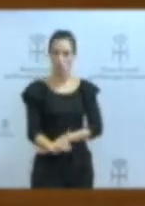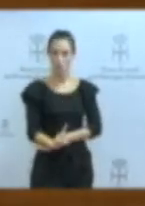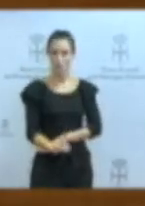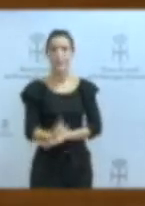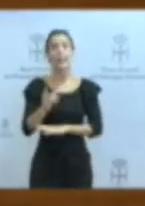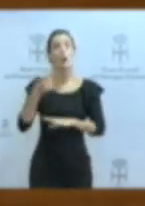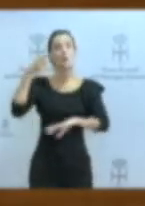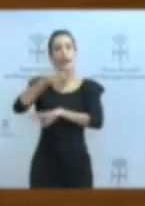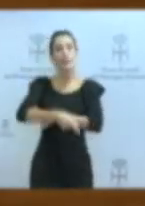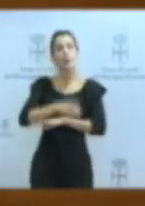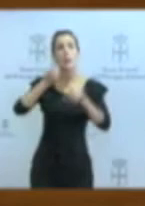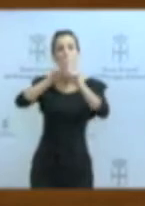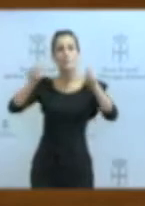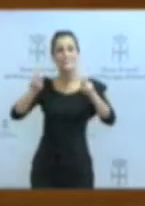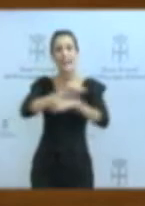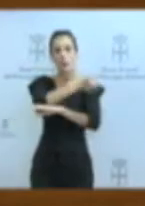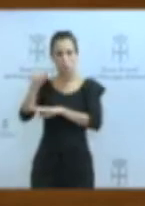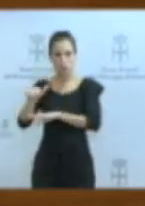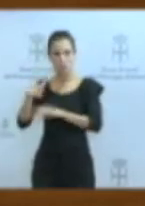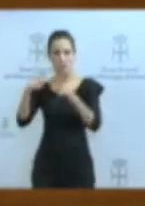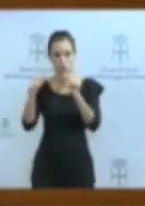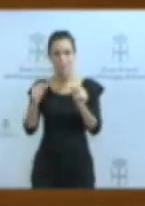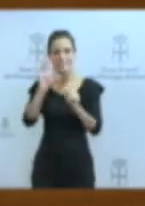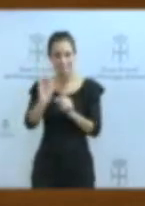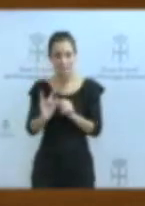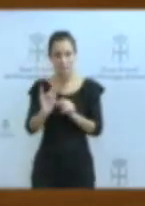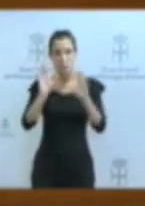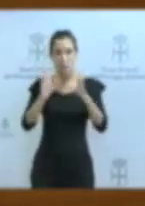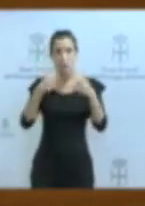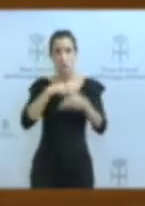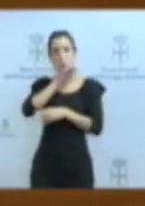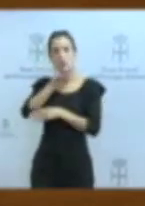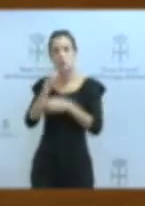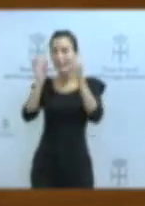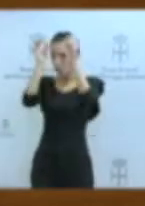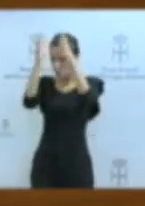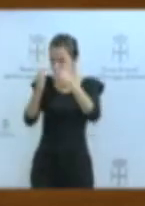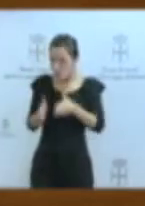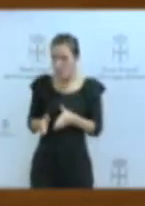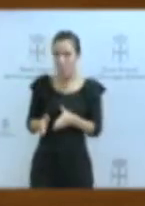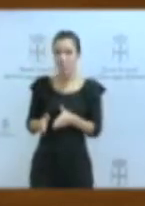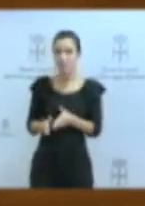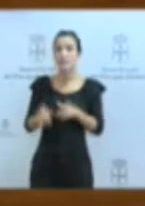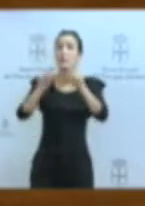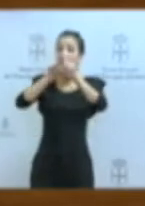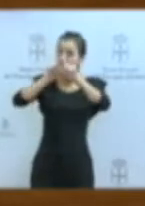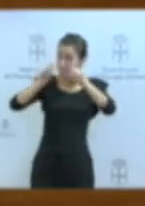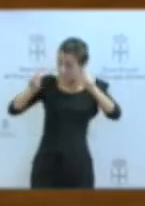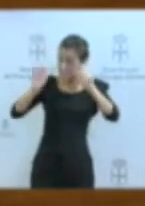usted exactamente, y vuelvo a lo de siempre, esa empresa que sabe que está dando un servicio sin